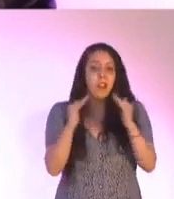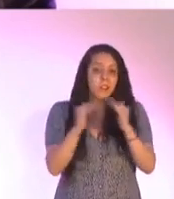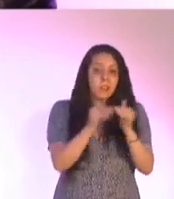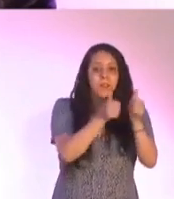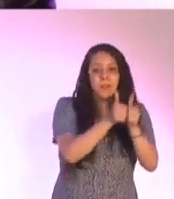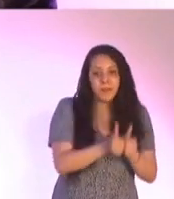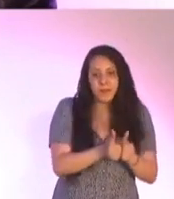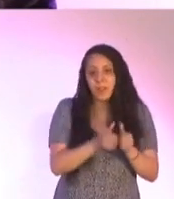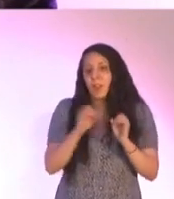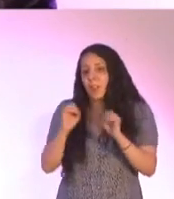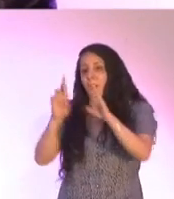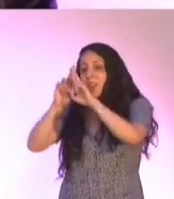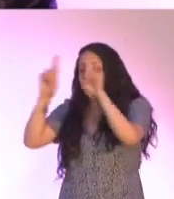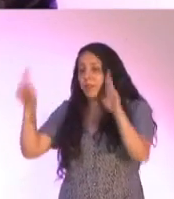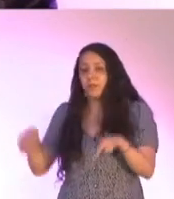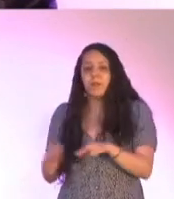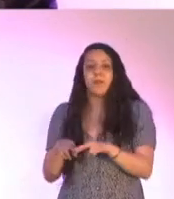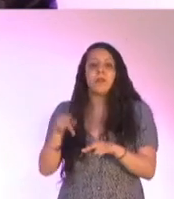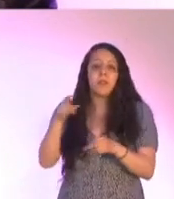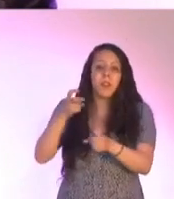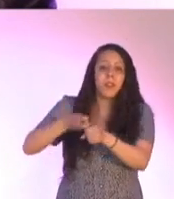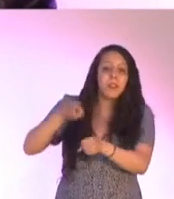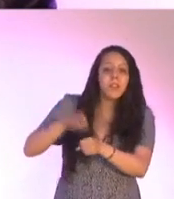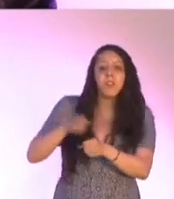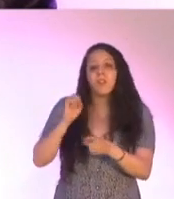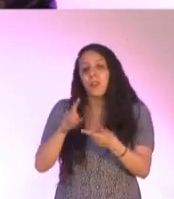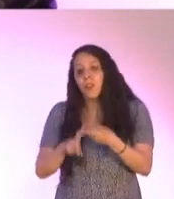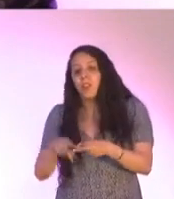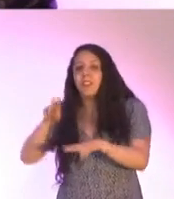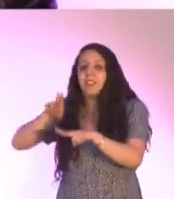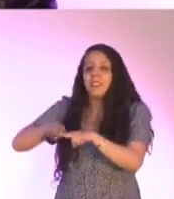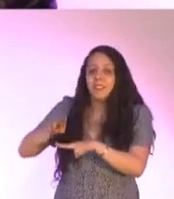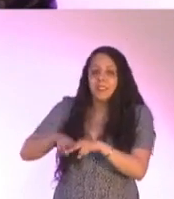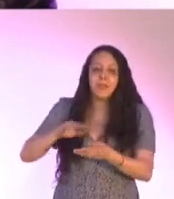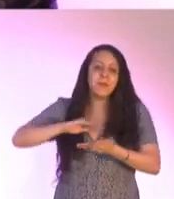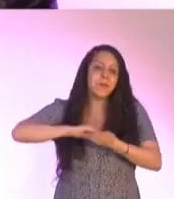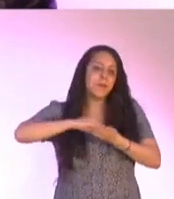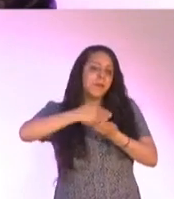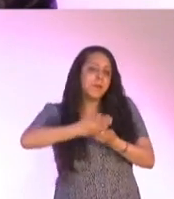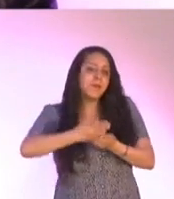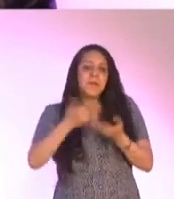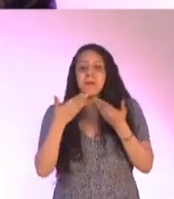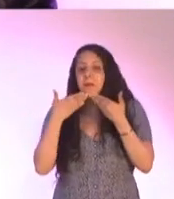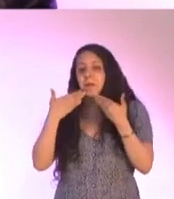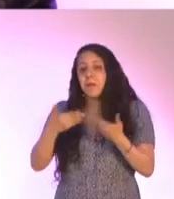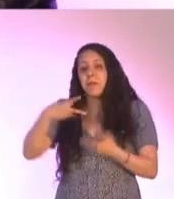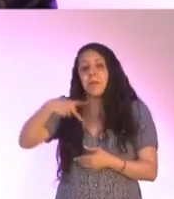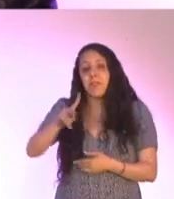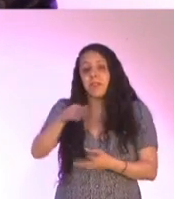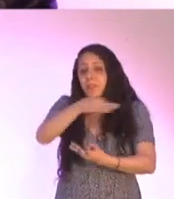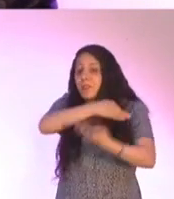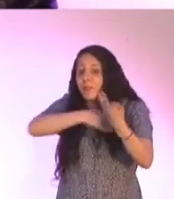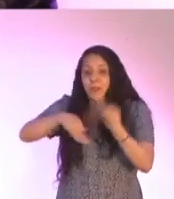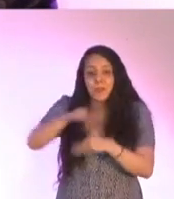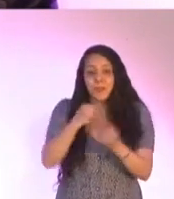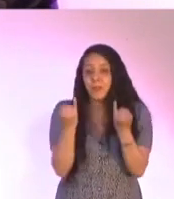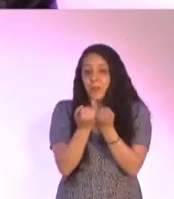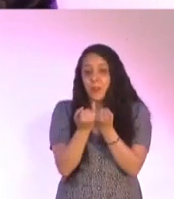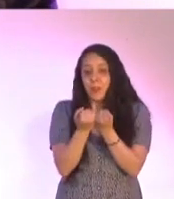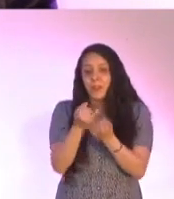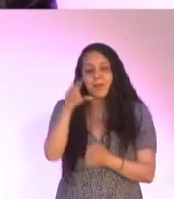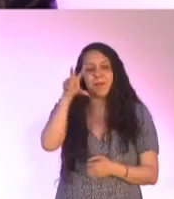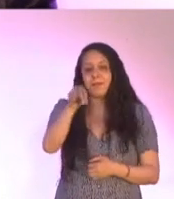había netflix no entonces y sé que no todo el mundo la estaba pasando igual de verdad nos tocó